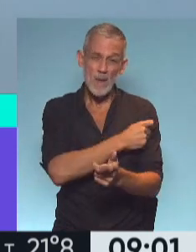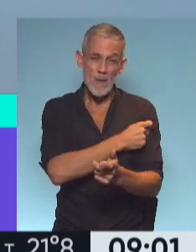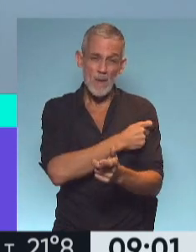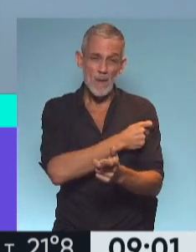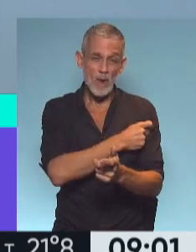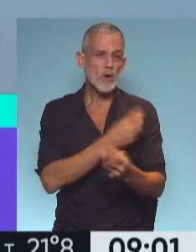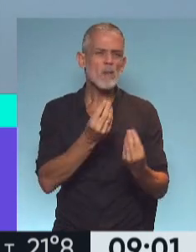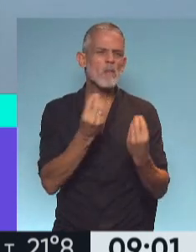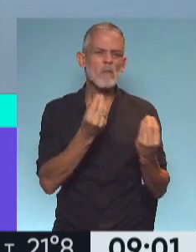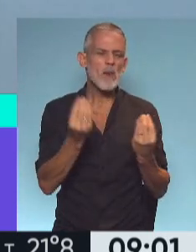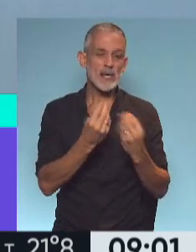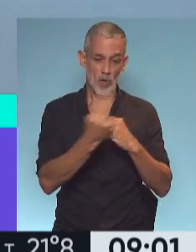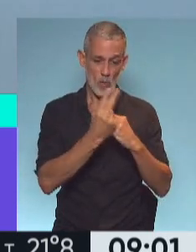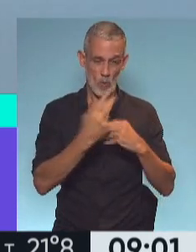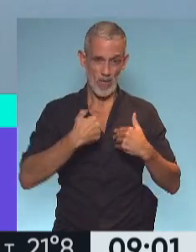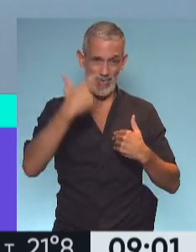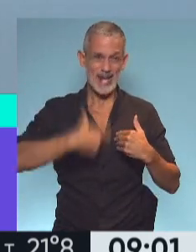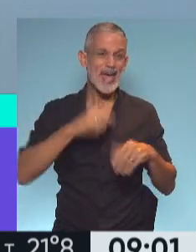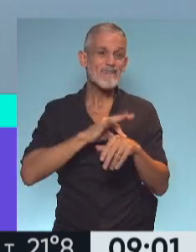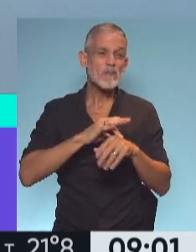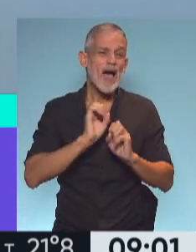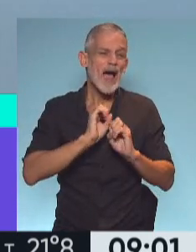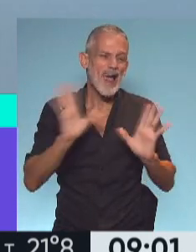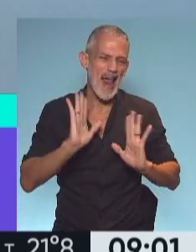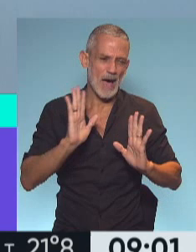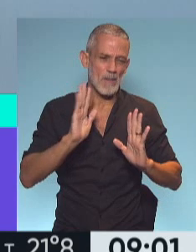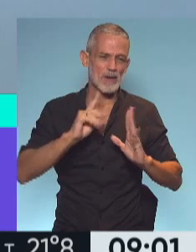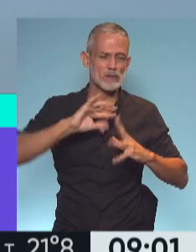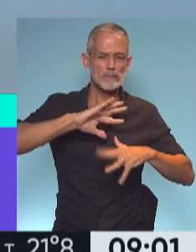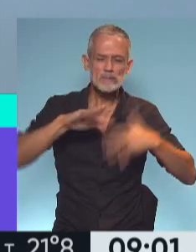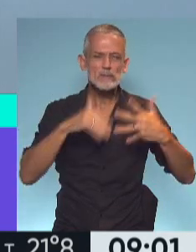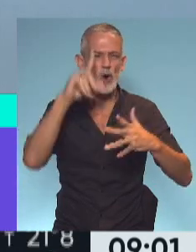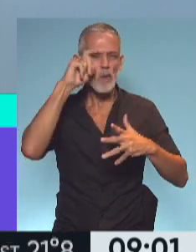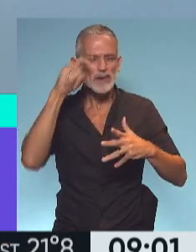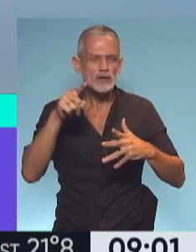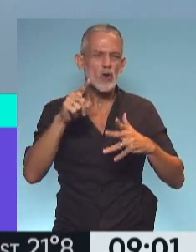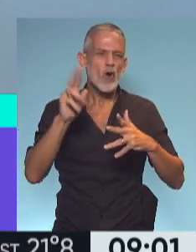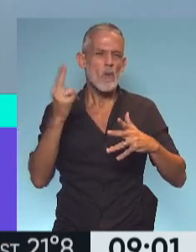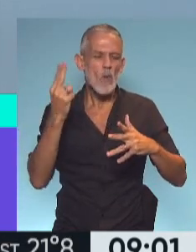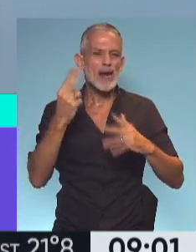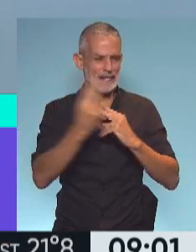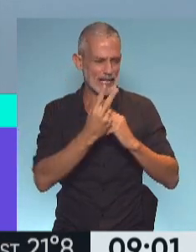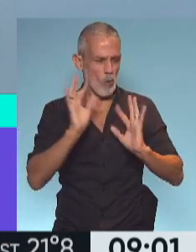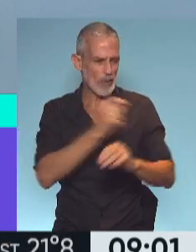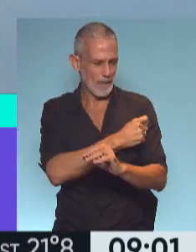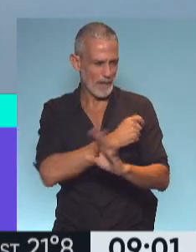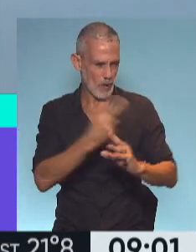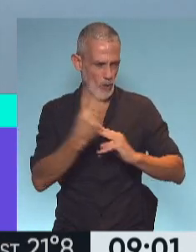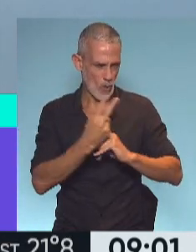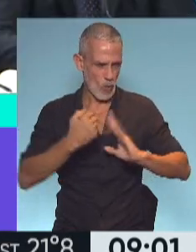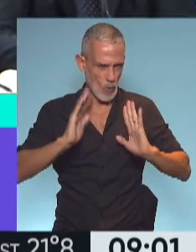es proteger sobre particularmente la enfermedad grave, las complicaciones, hospitalizaciones y la muerte. Sabemos